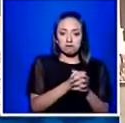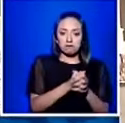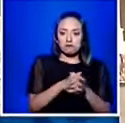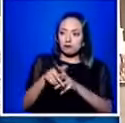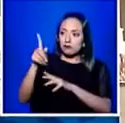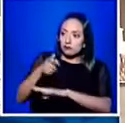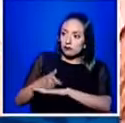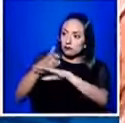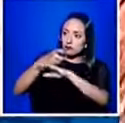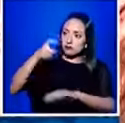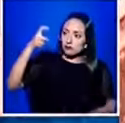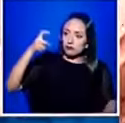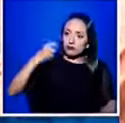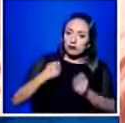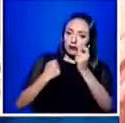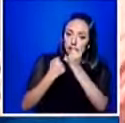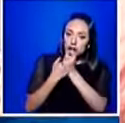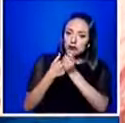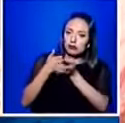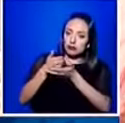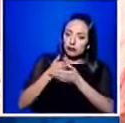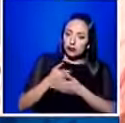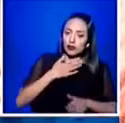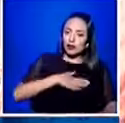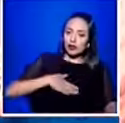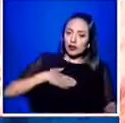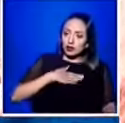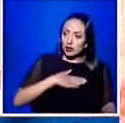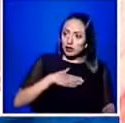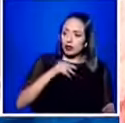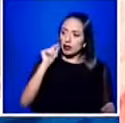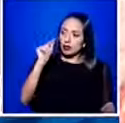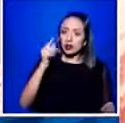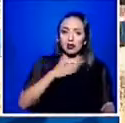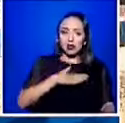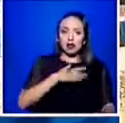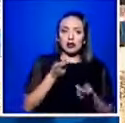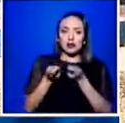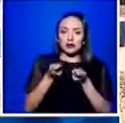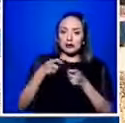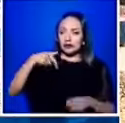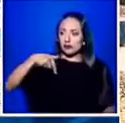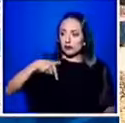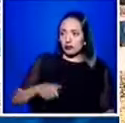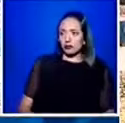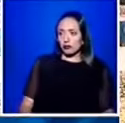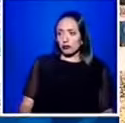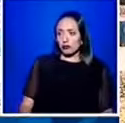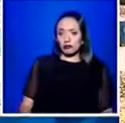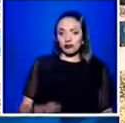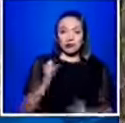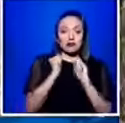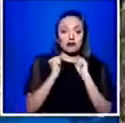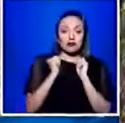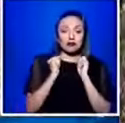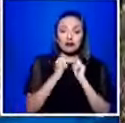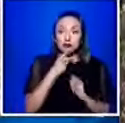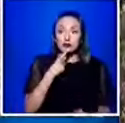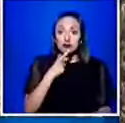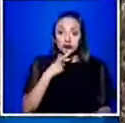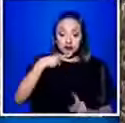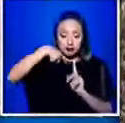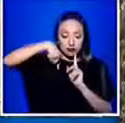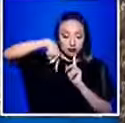igualmente nos den ese apoyo, esa ayuda con la policía, a ver si es que un poquito más hay de control en nuestro barrio. Los moradores se sienten atemorizados y rodeados